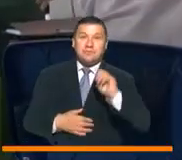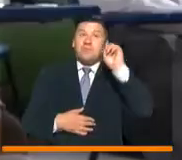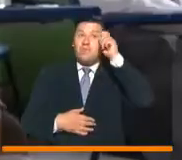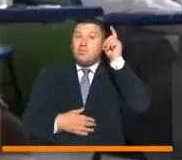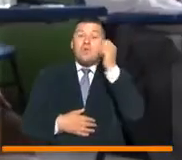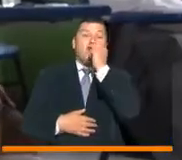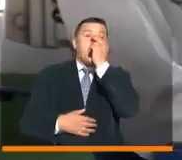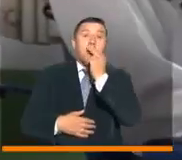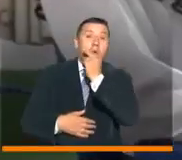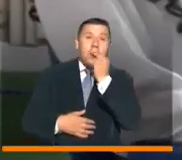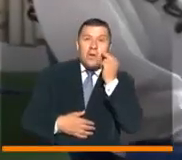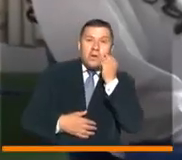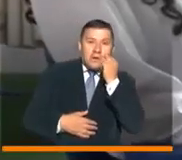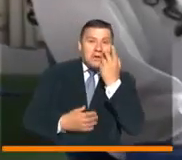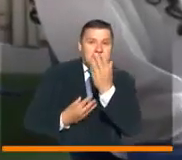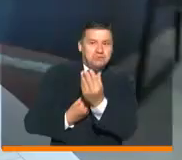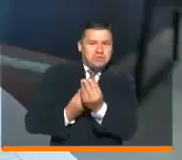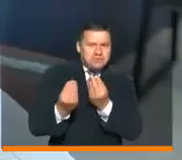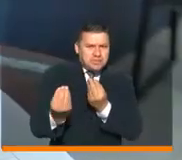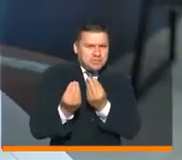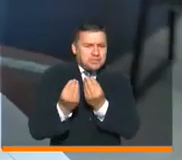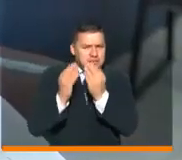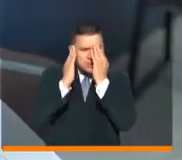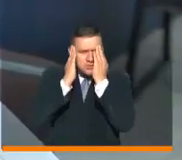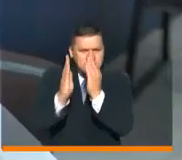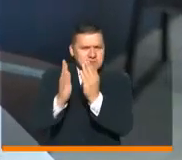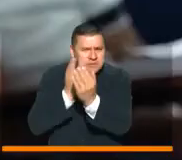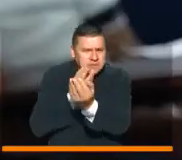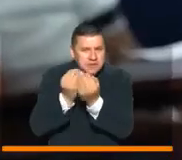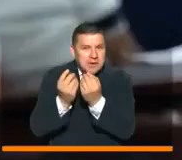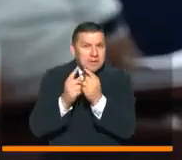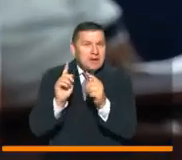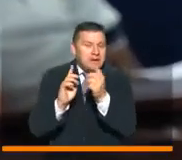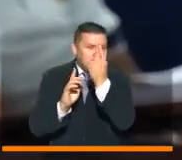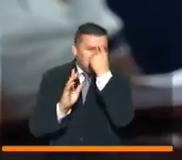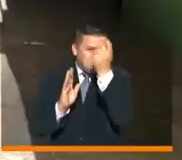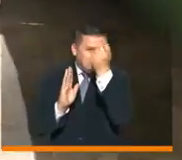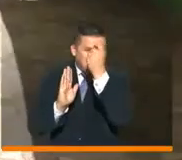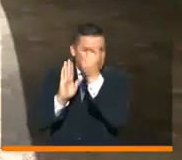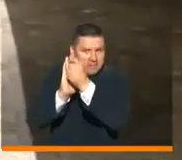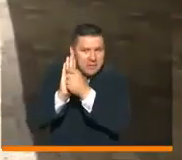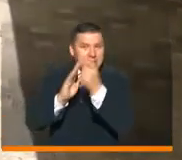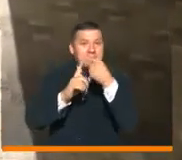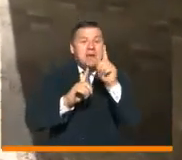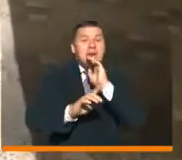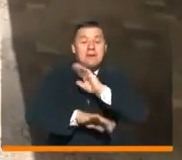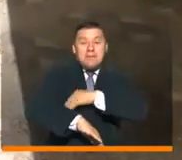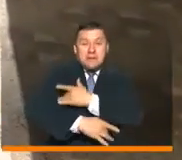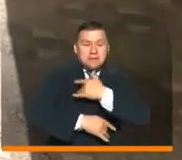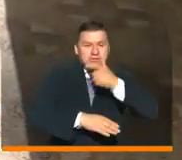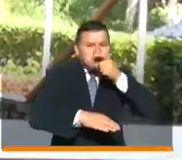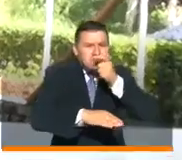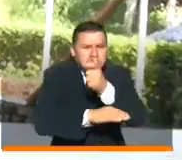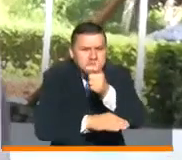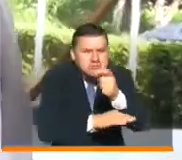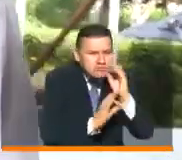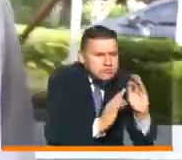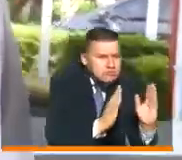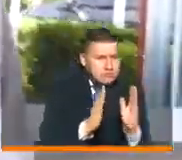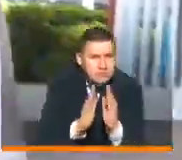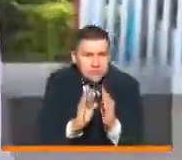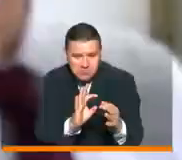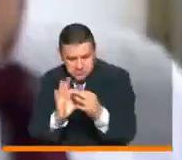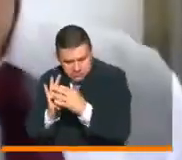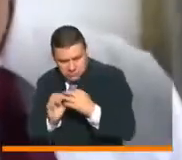está comprometido con el retorno a la presencialidad en alternancia, siempre teniendo en cuenta el monitoreo del Ministerio de Salud.